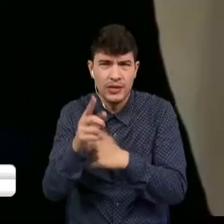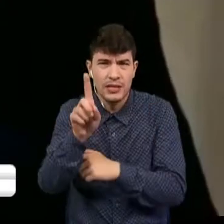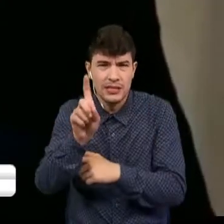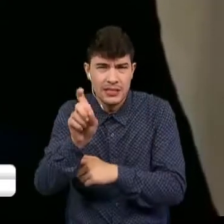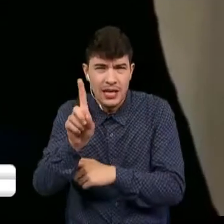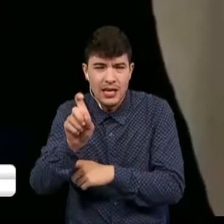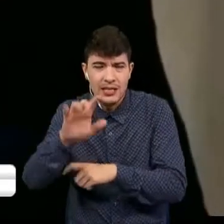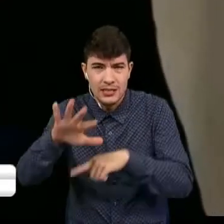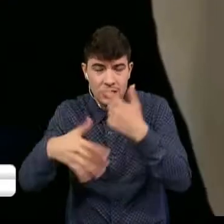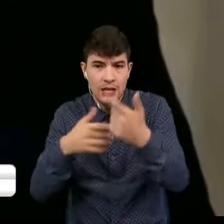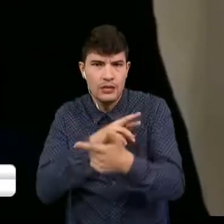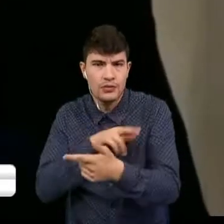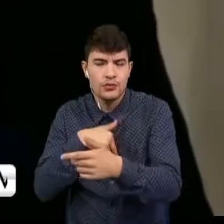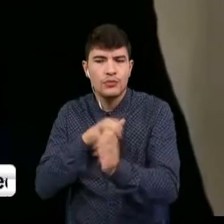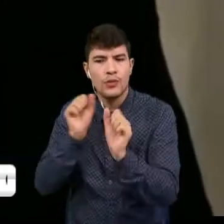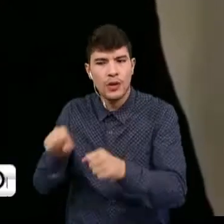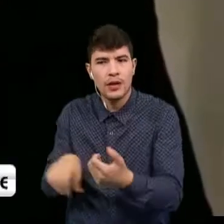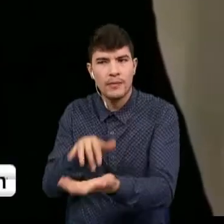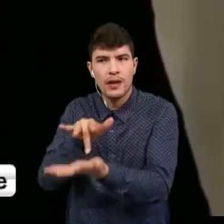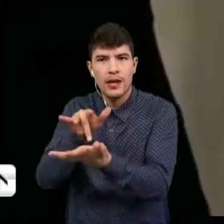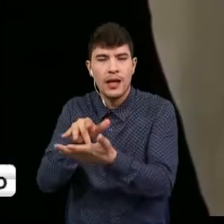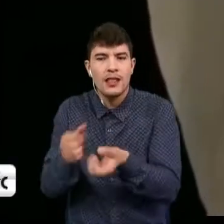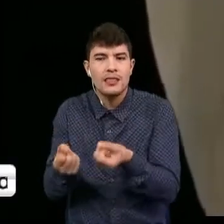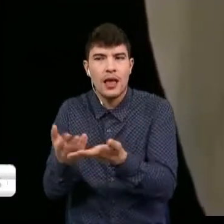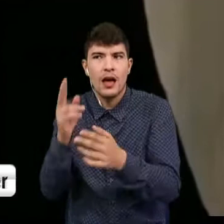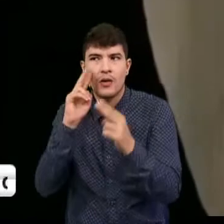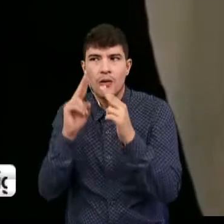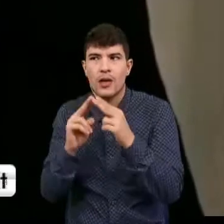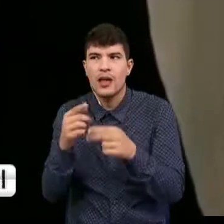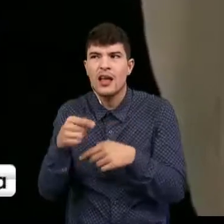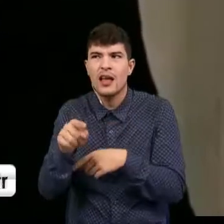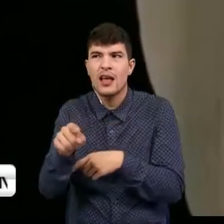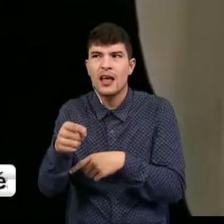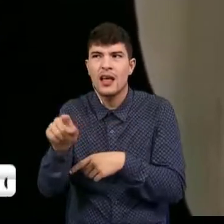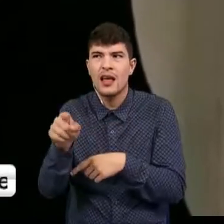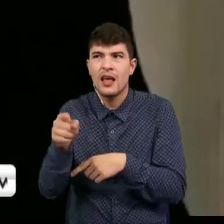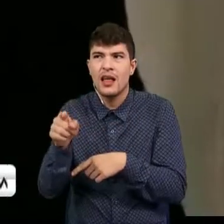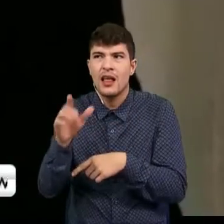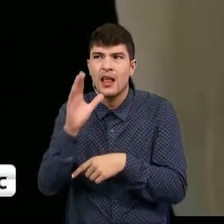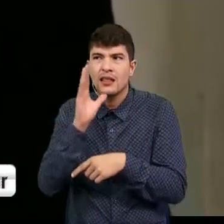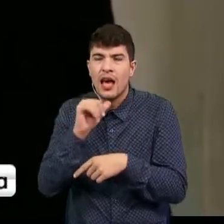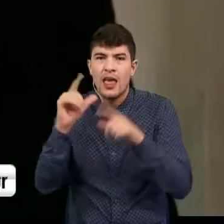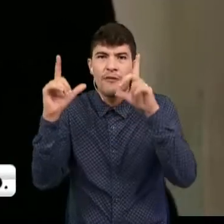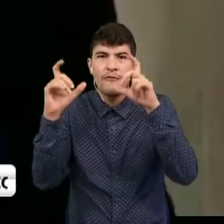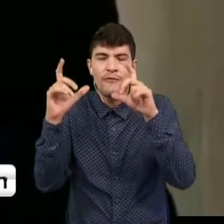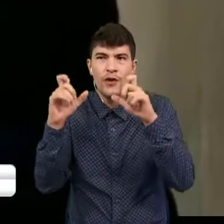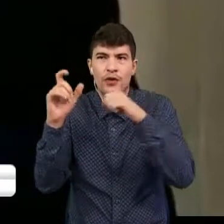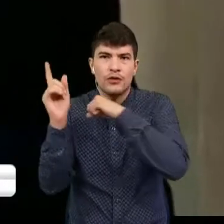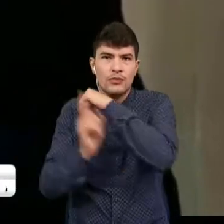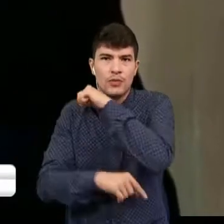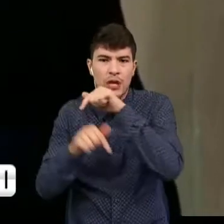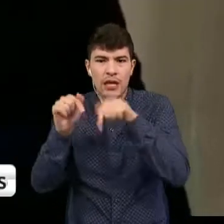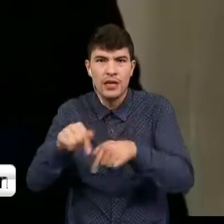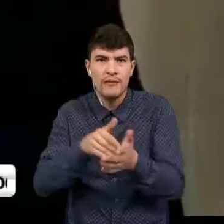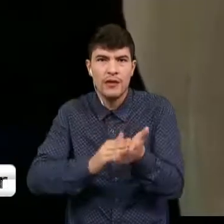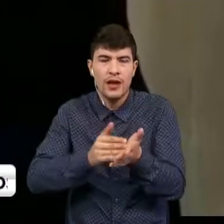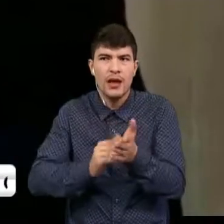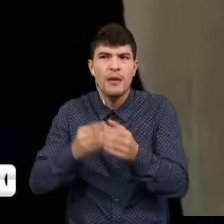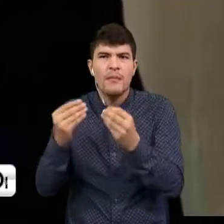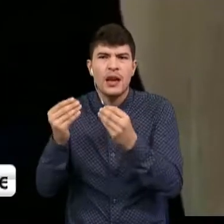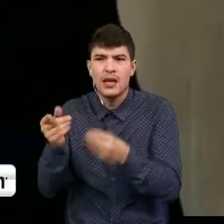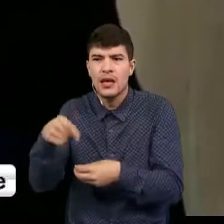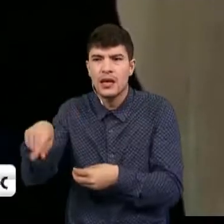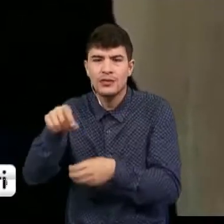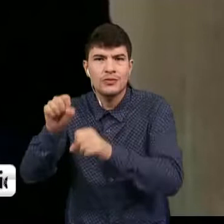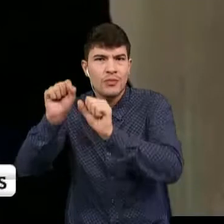habíamos hecho de poder participar para dar a conocer lo que ha sido la infame concesión de las fotomultas en Floridablanca a los parlamentarios para que ellos